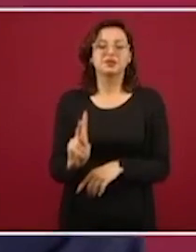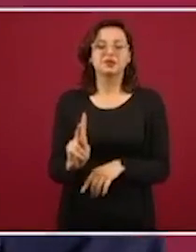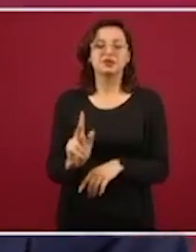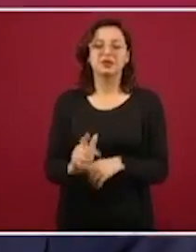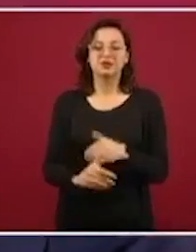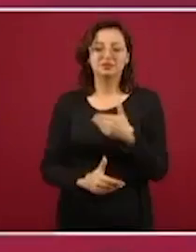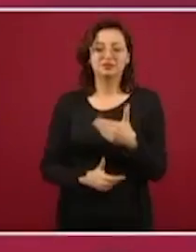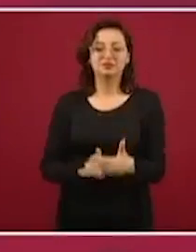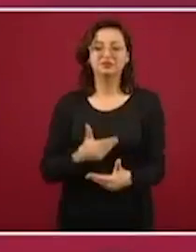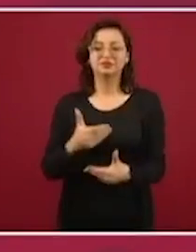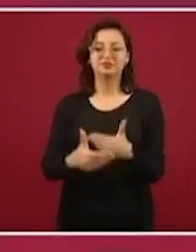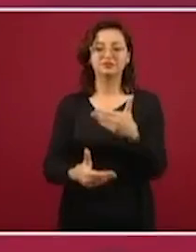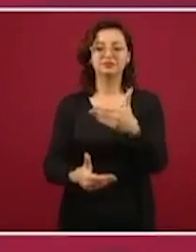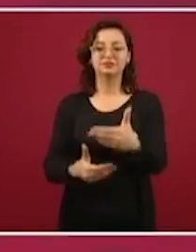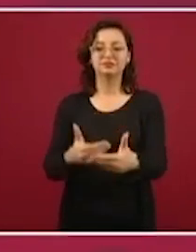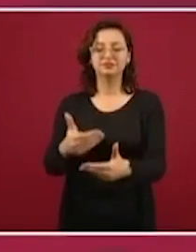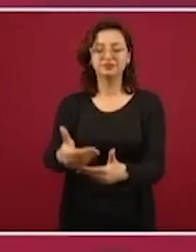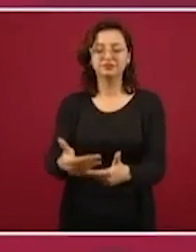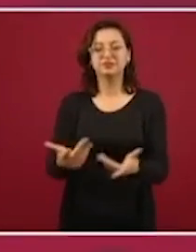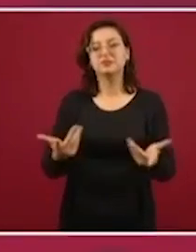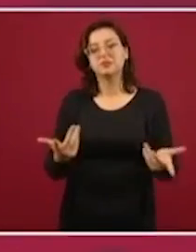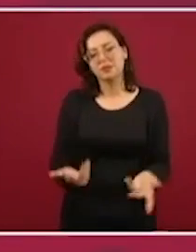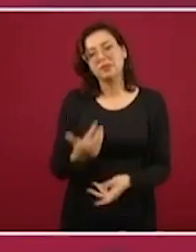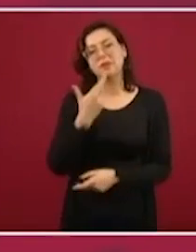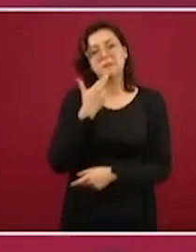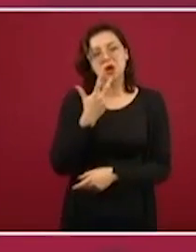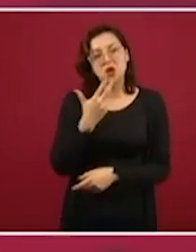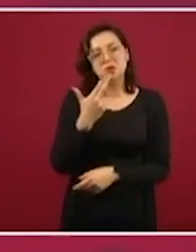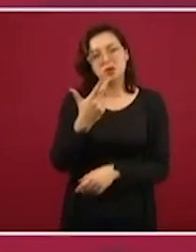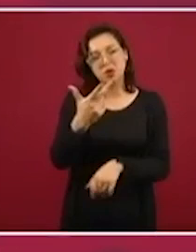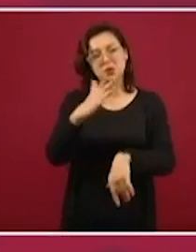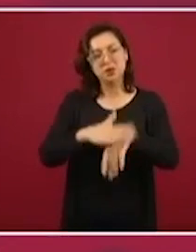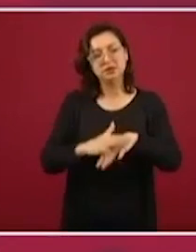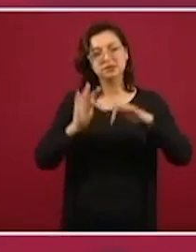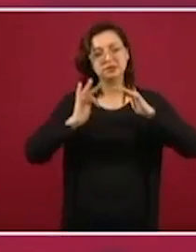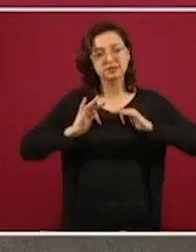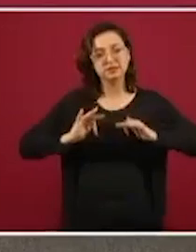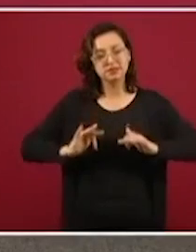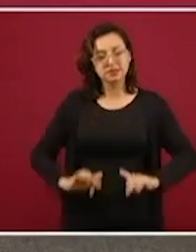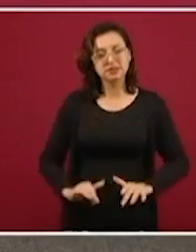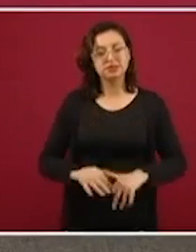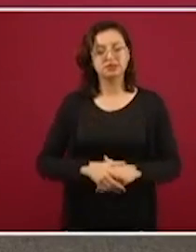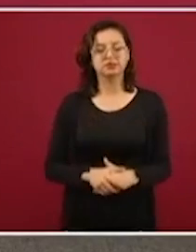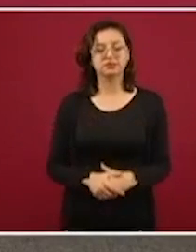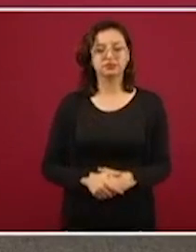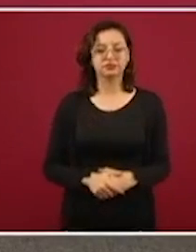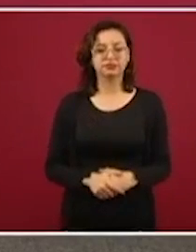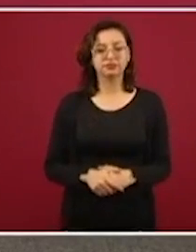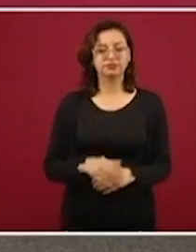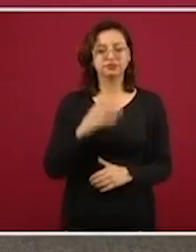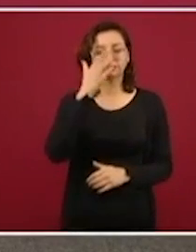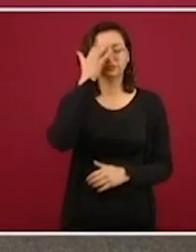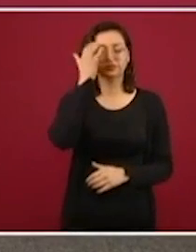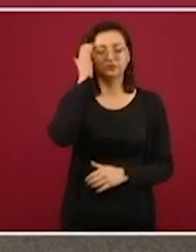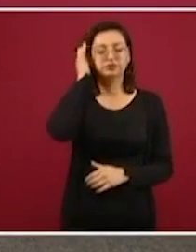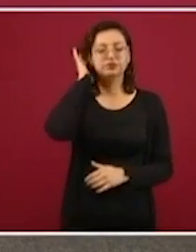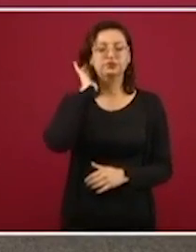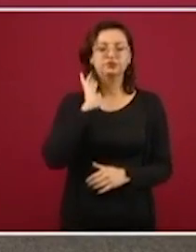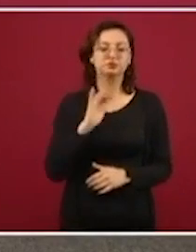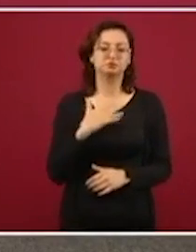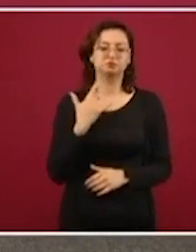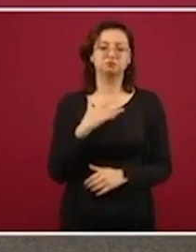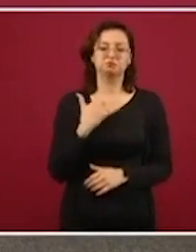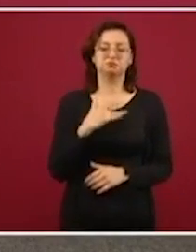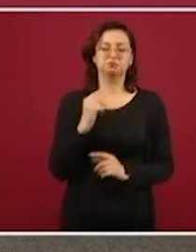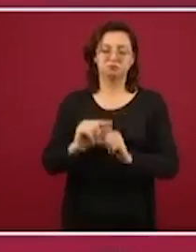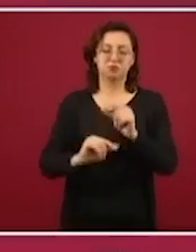vez van a y estar más tranquilo de los mercados el mandatario destacó que